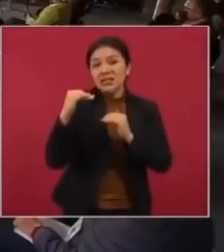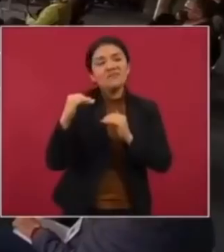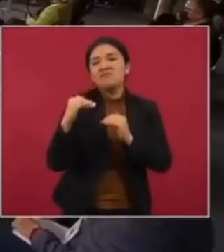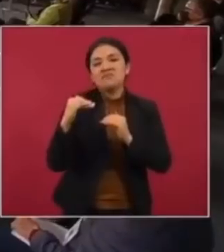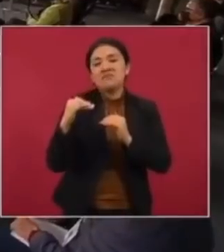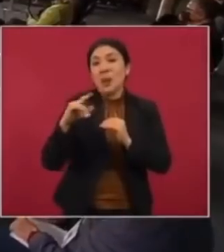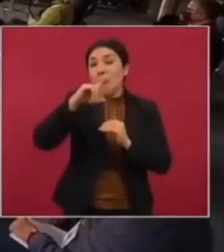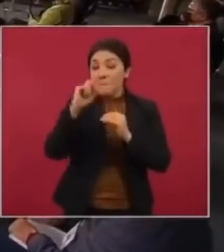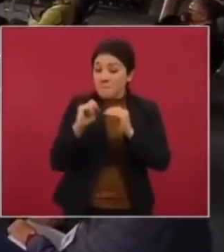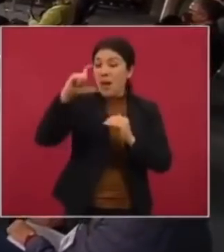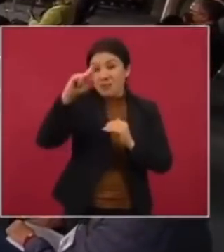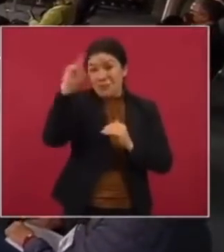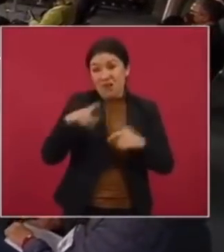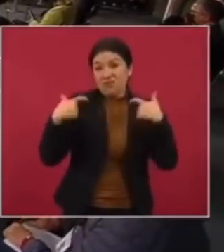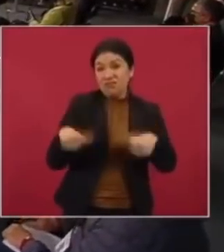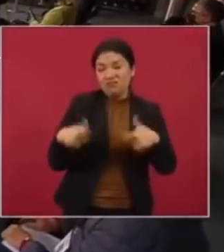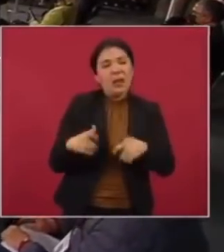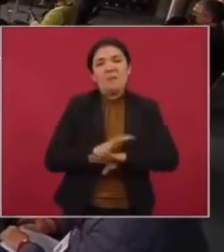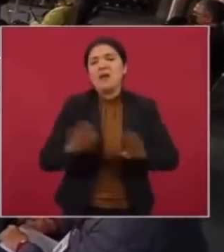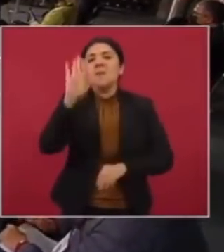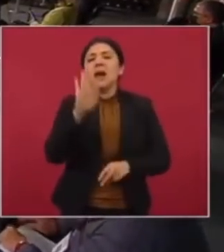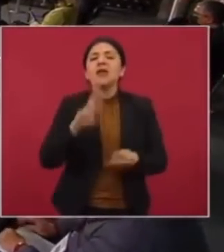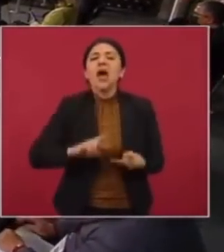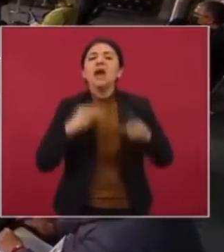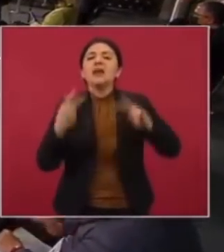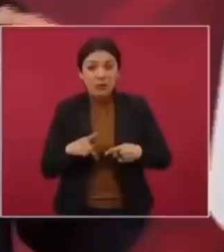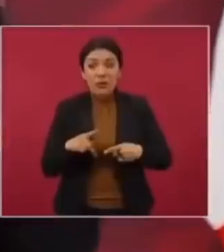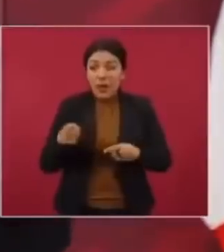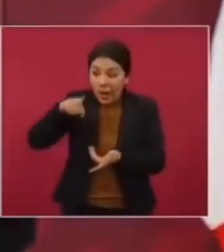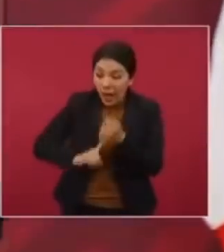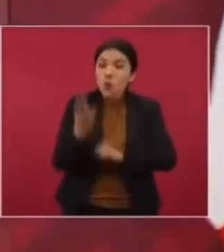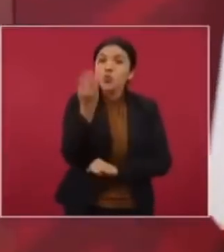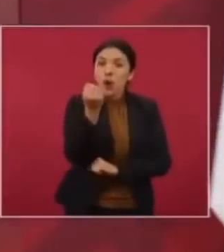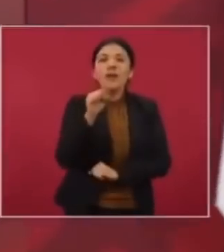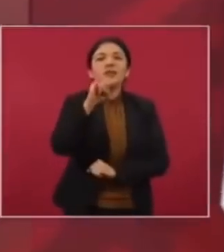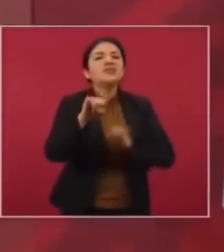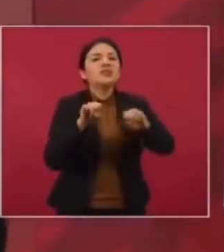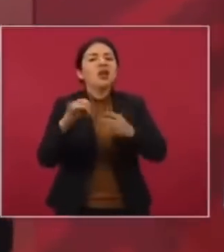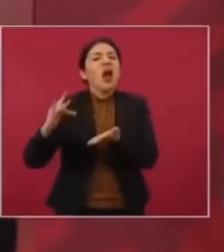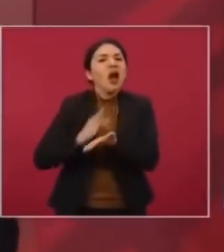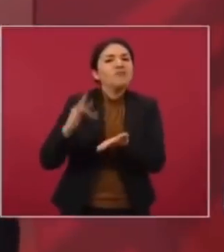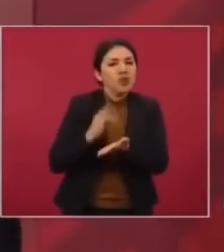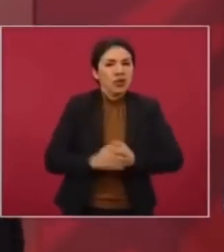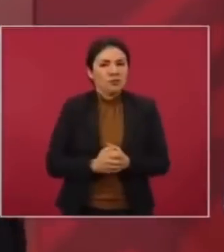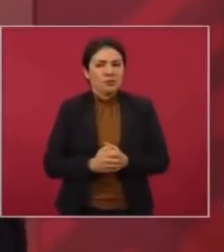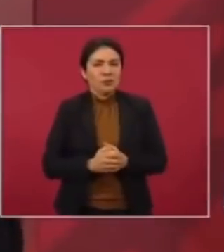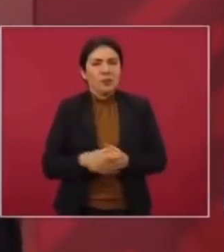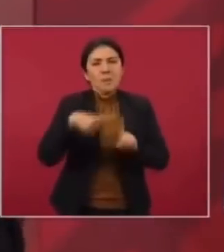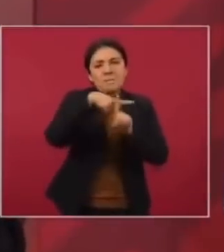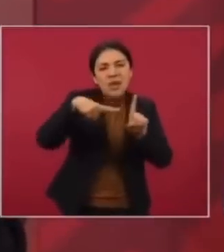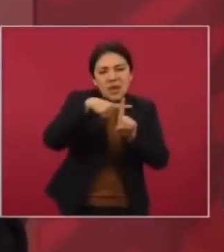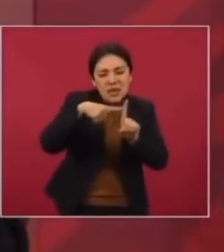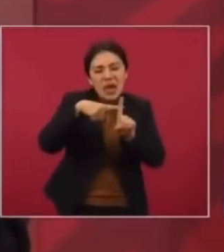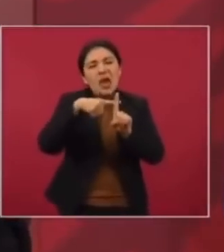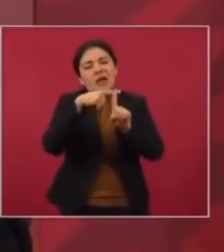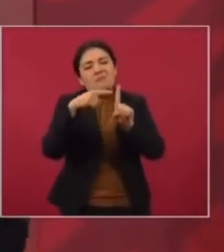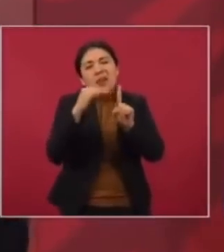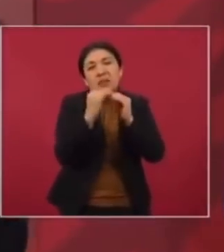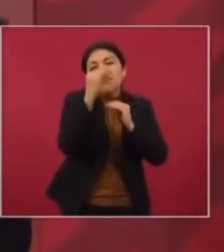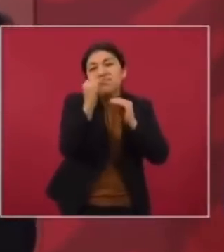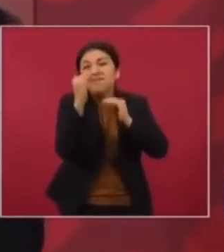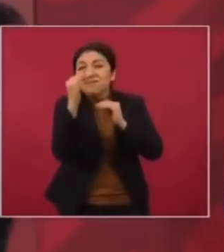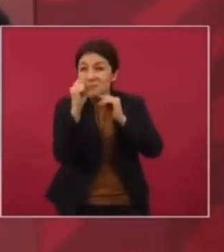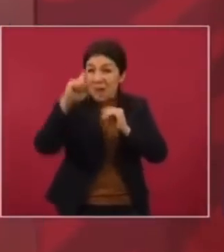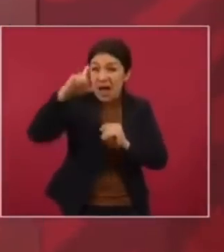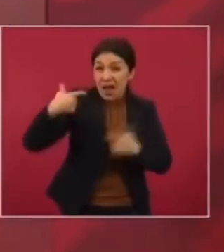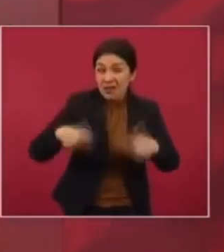Y clase alta. Estamos al revés que con los pobres. Con la clase media, media, media, alta y alta, puede